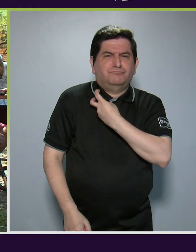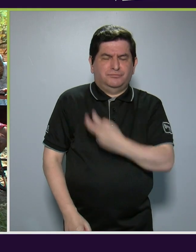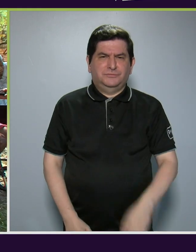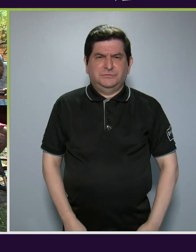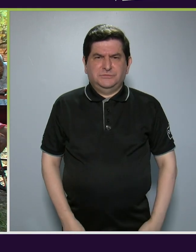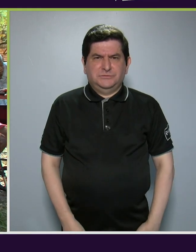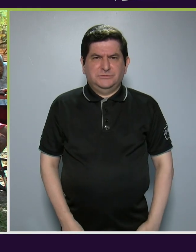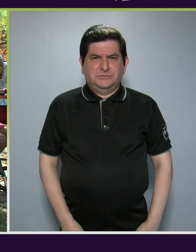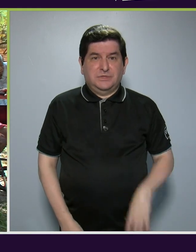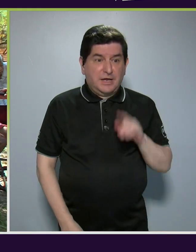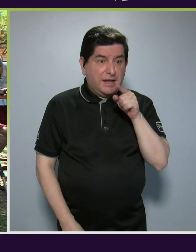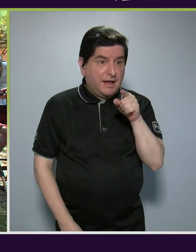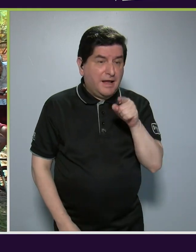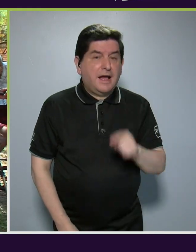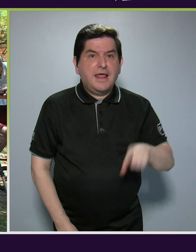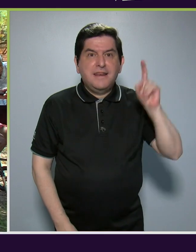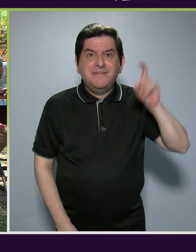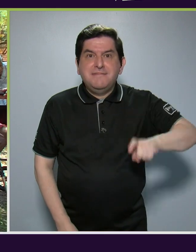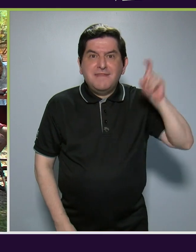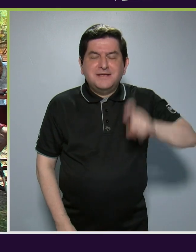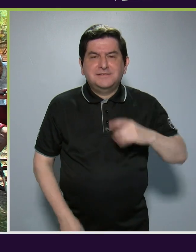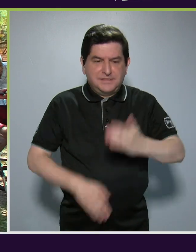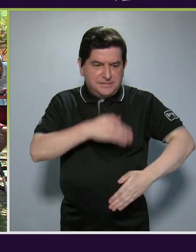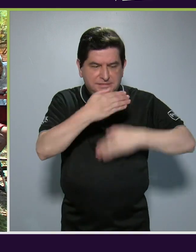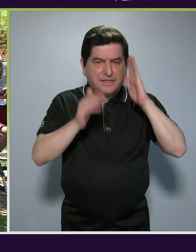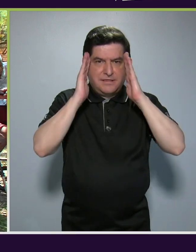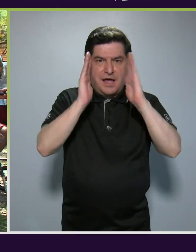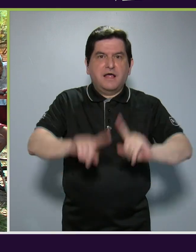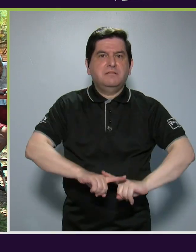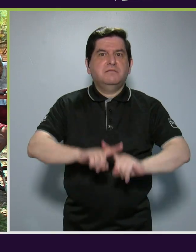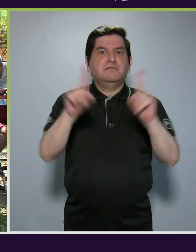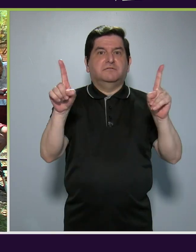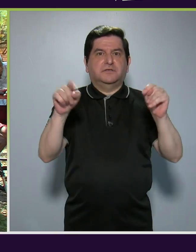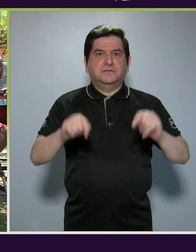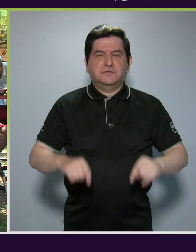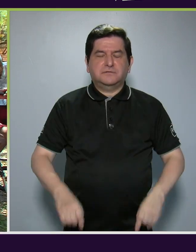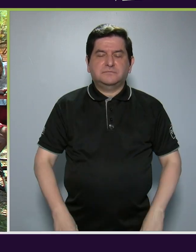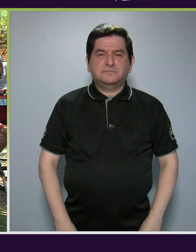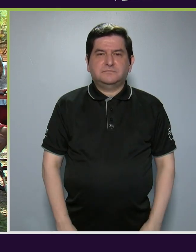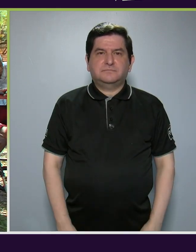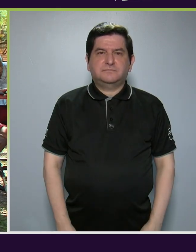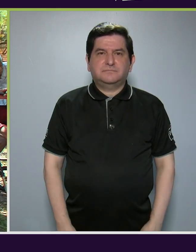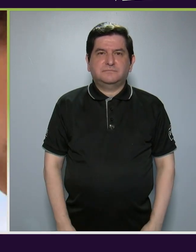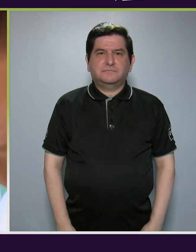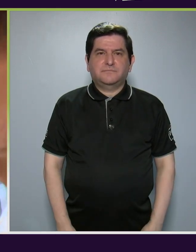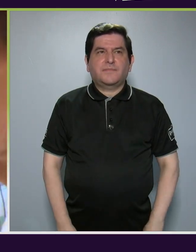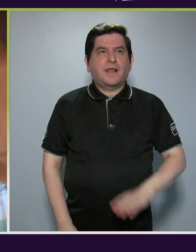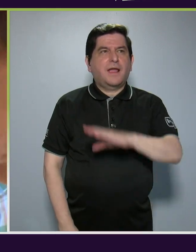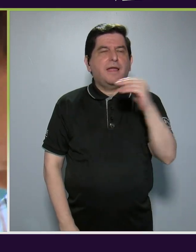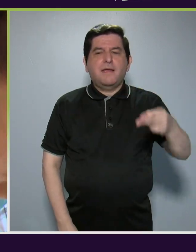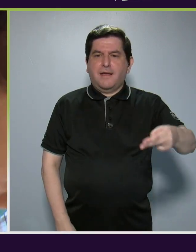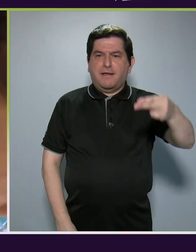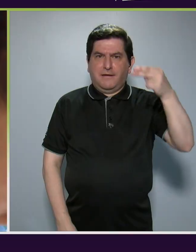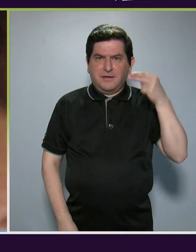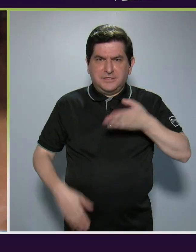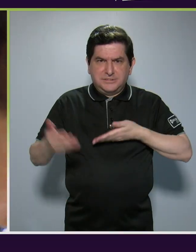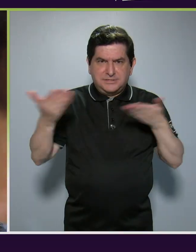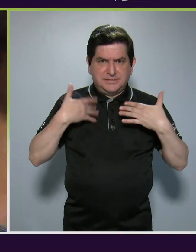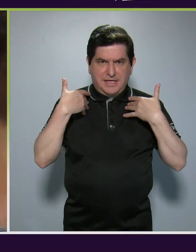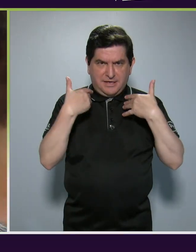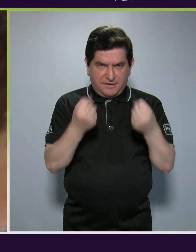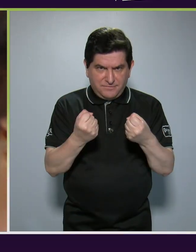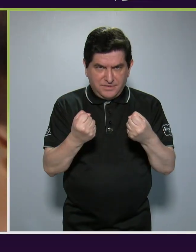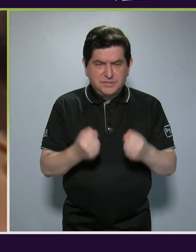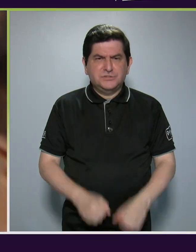evidencia, digamos, la urgencia de tener un proceso de atención diferente. Y históricamente el servicio de salud ha sido